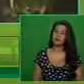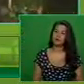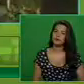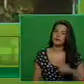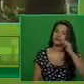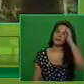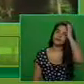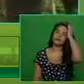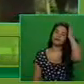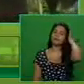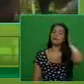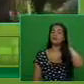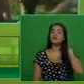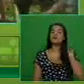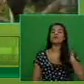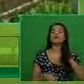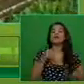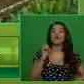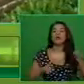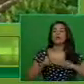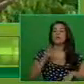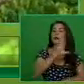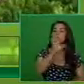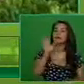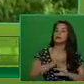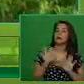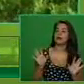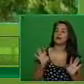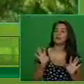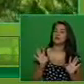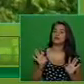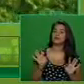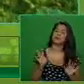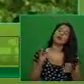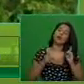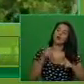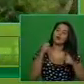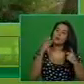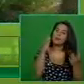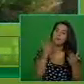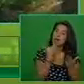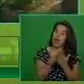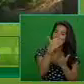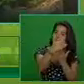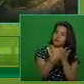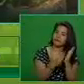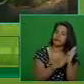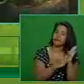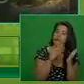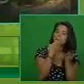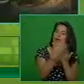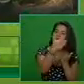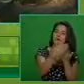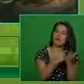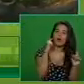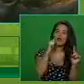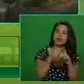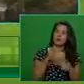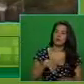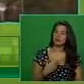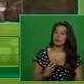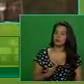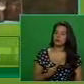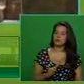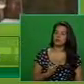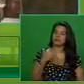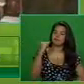Otros países han ensayado, digamos, políticas para poder acortar esta